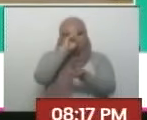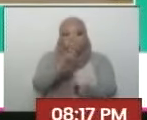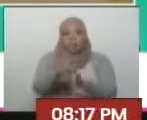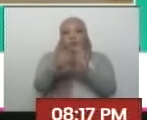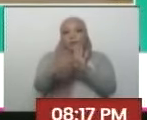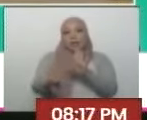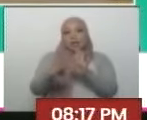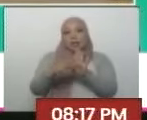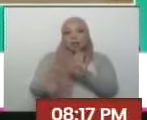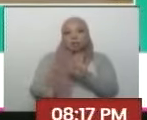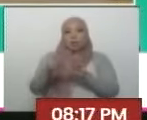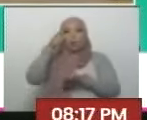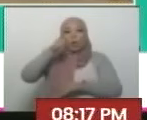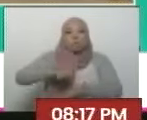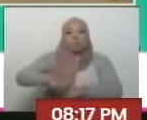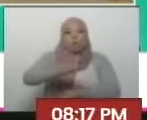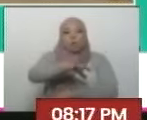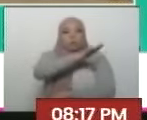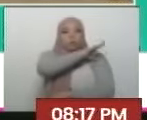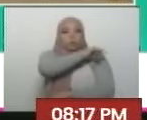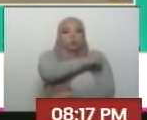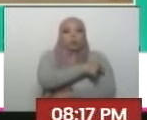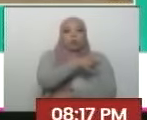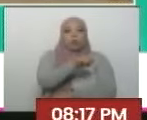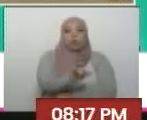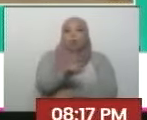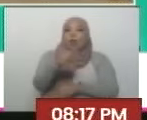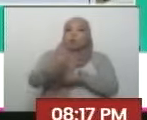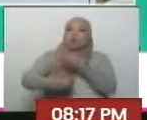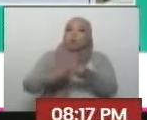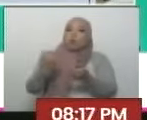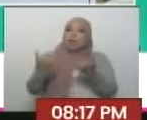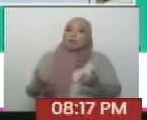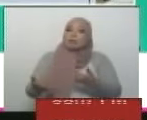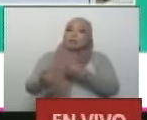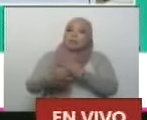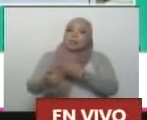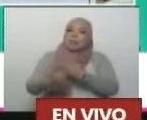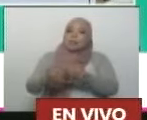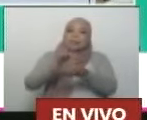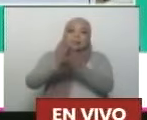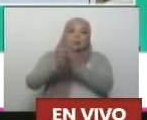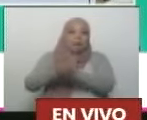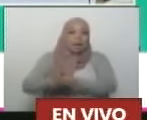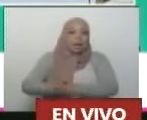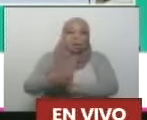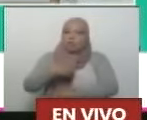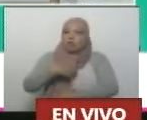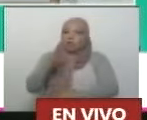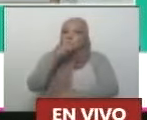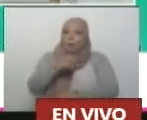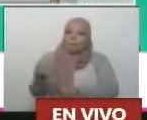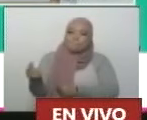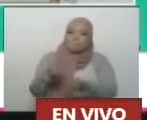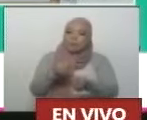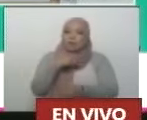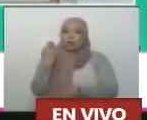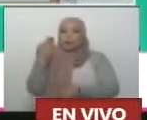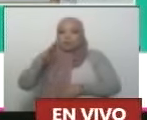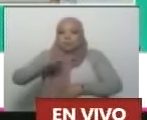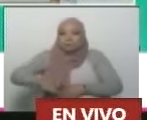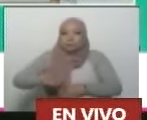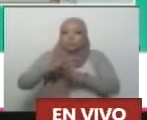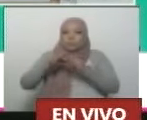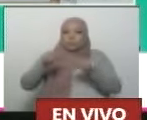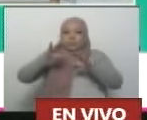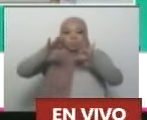a los derechos del pueblo palestino y tenemos que lograr que se detenga la guerra de genocidio. Mi llamado es al